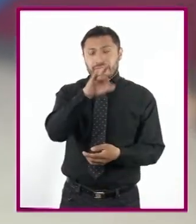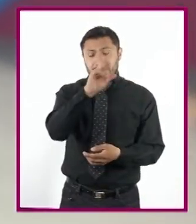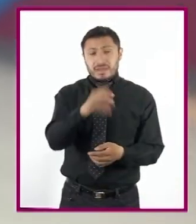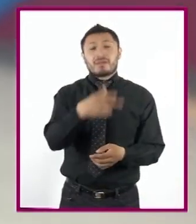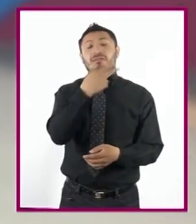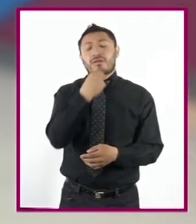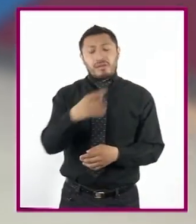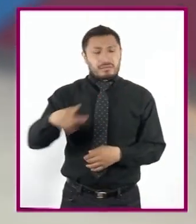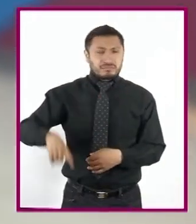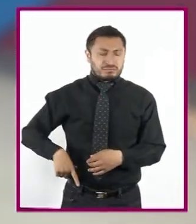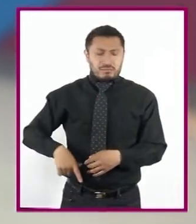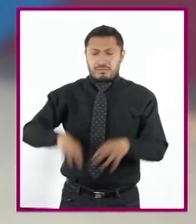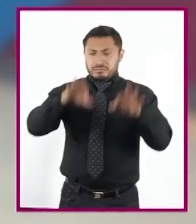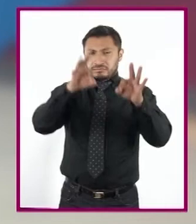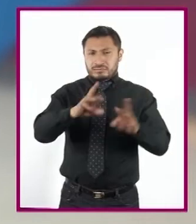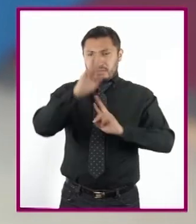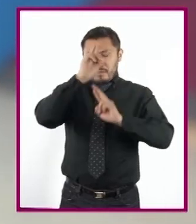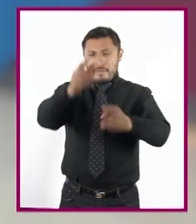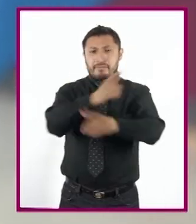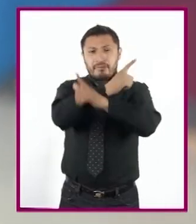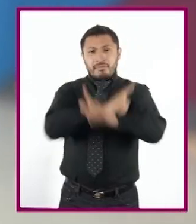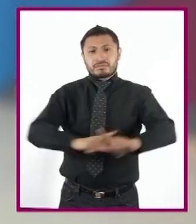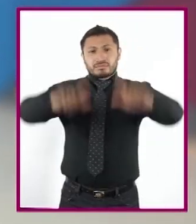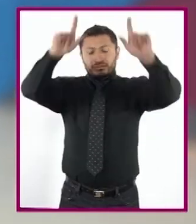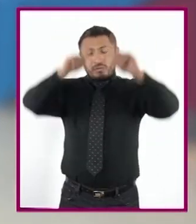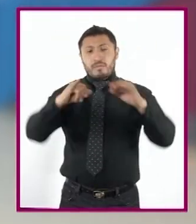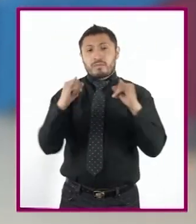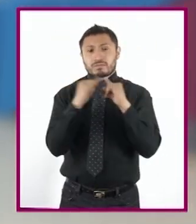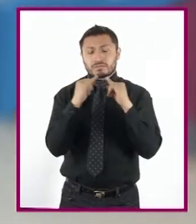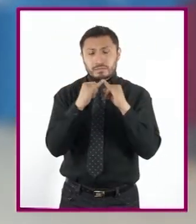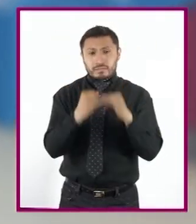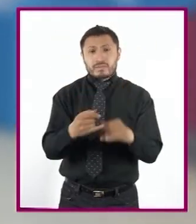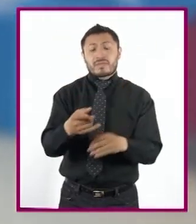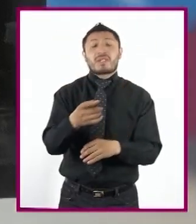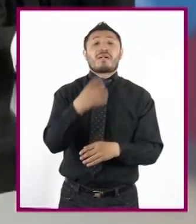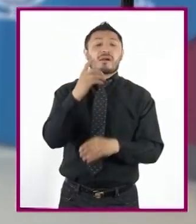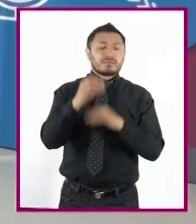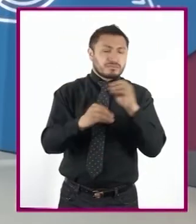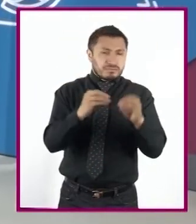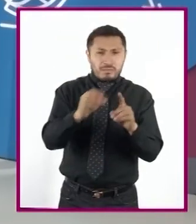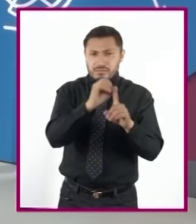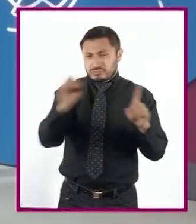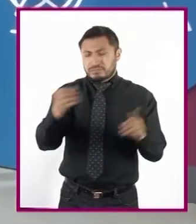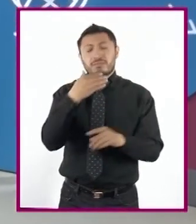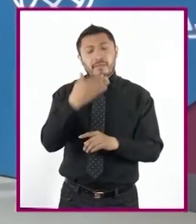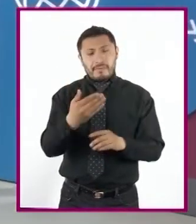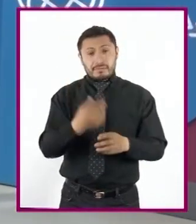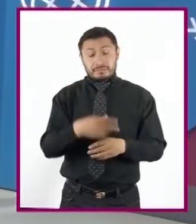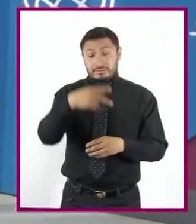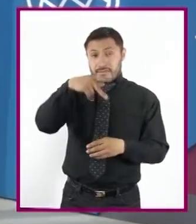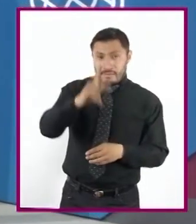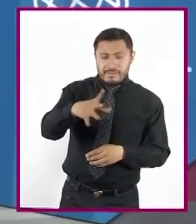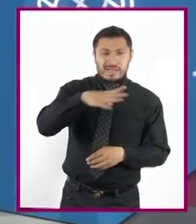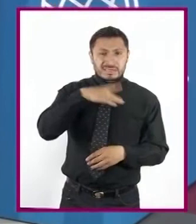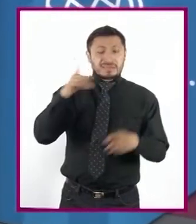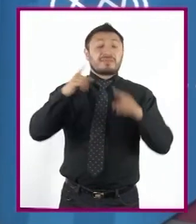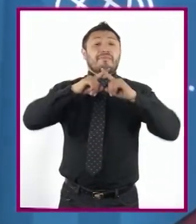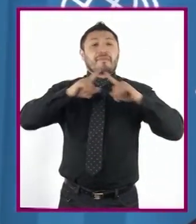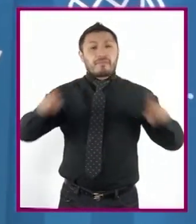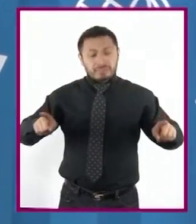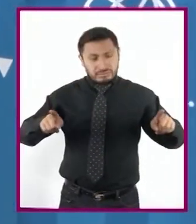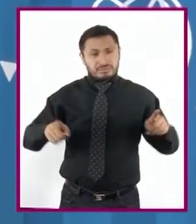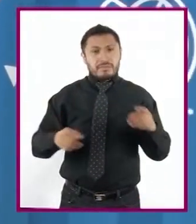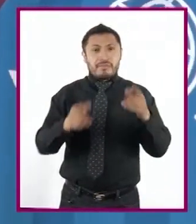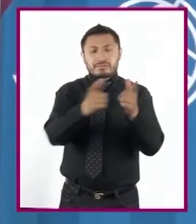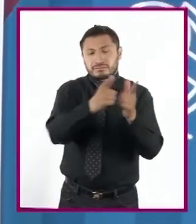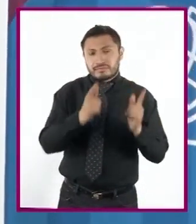Estado, respetuoso de las libertades, de las instituciones y del debido proceso. Sin embargo, tuvo serias diferencias con